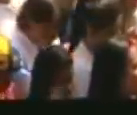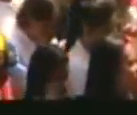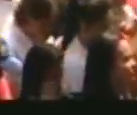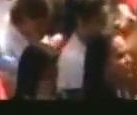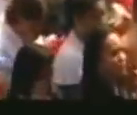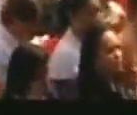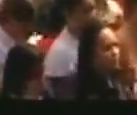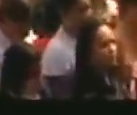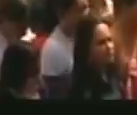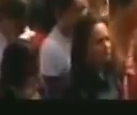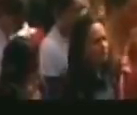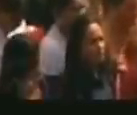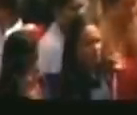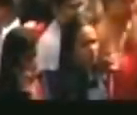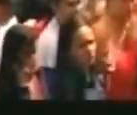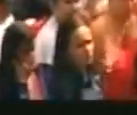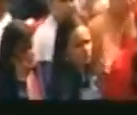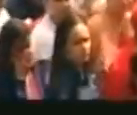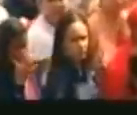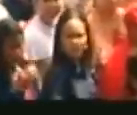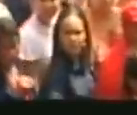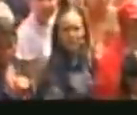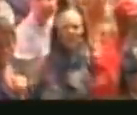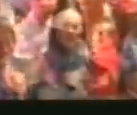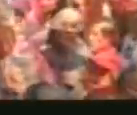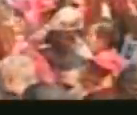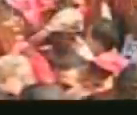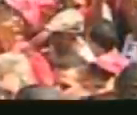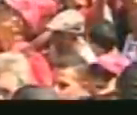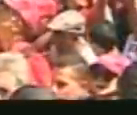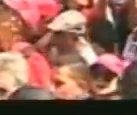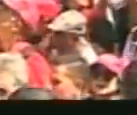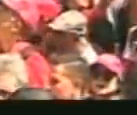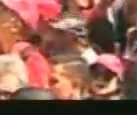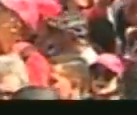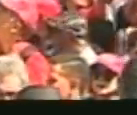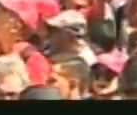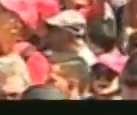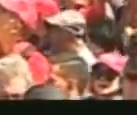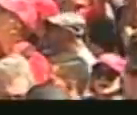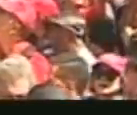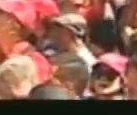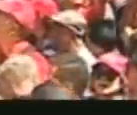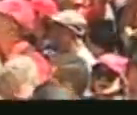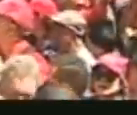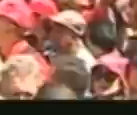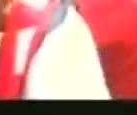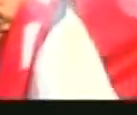Thank you.